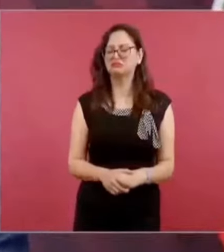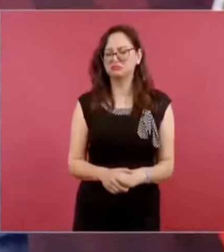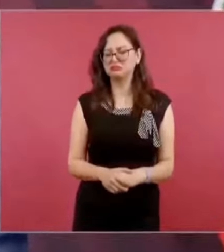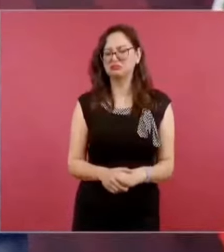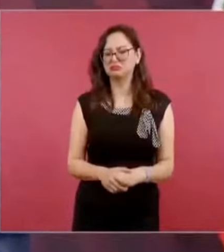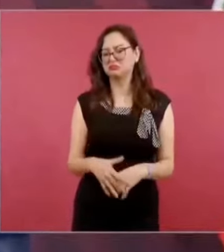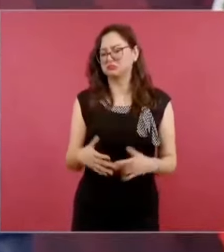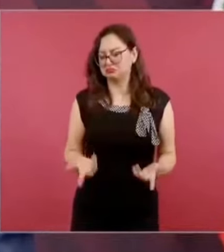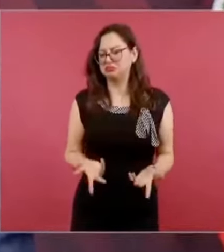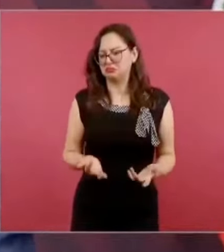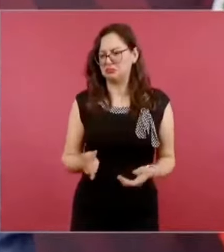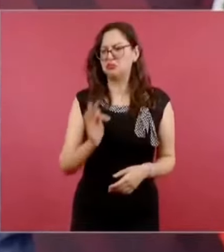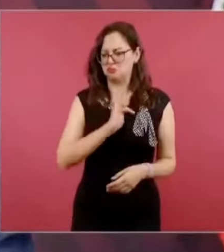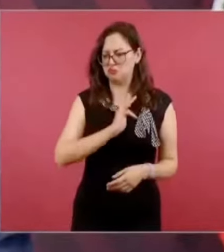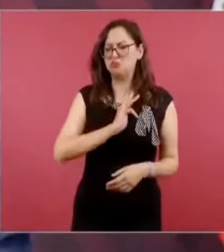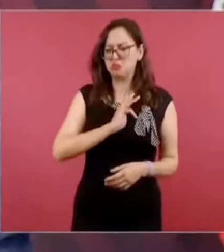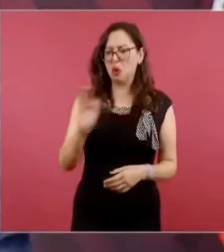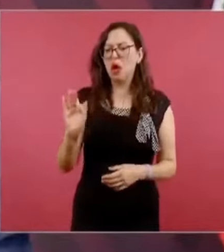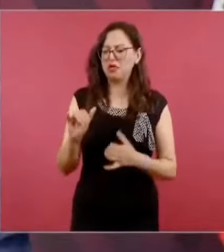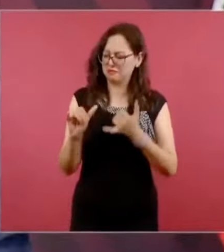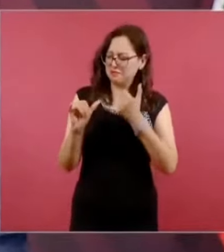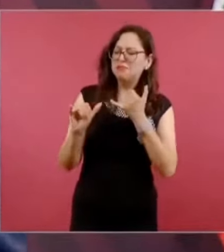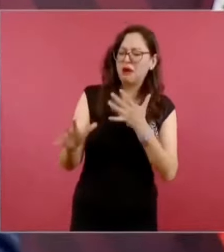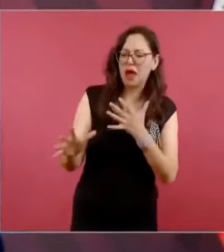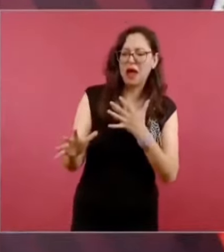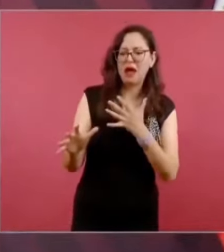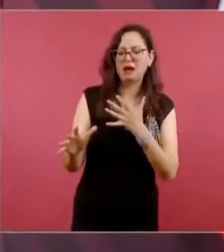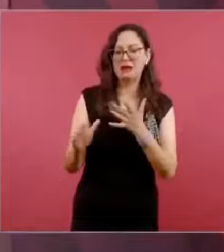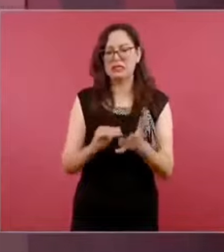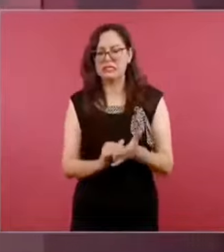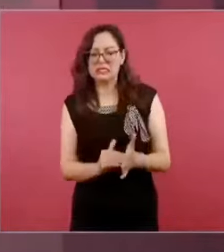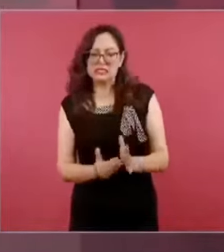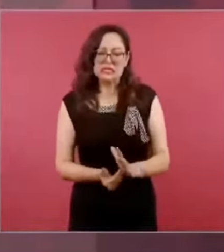o cargados los dados, pero